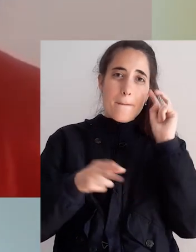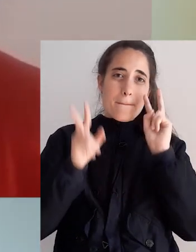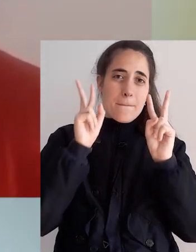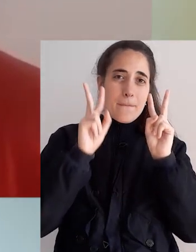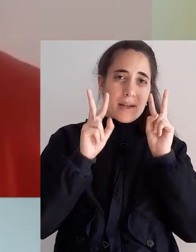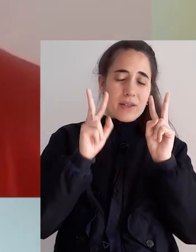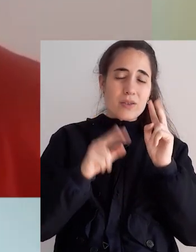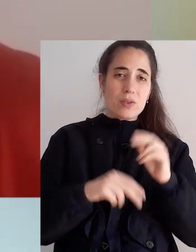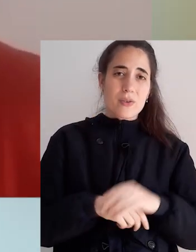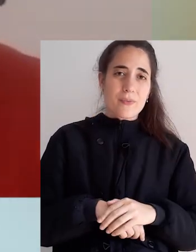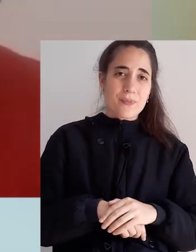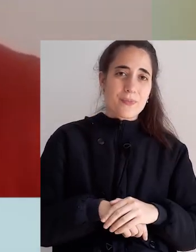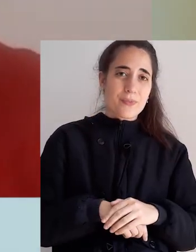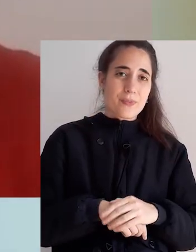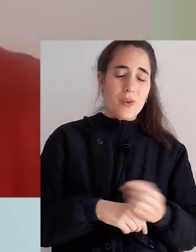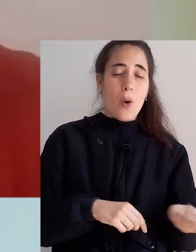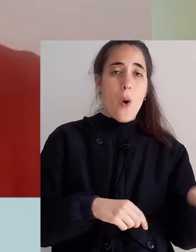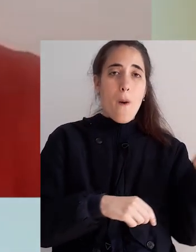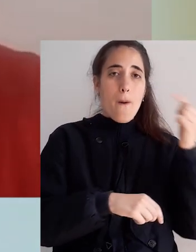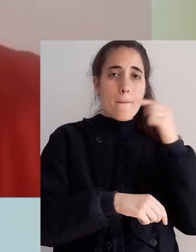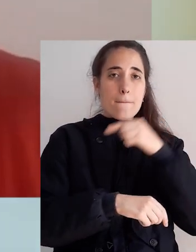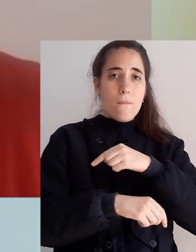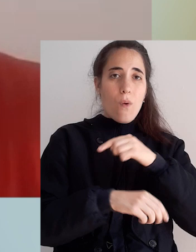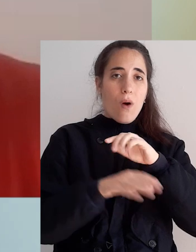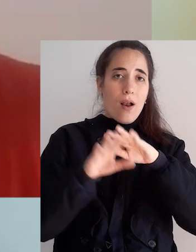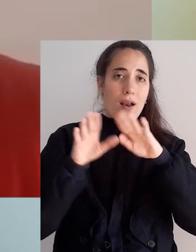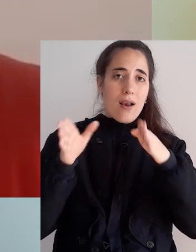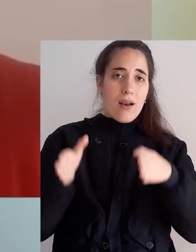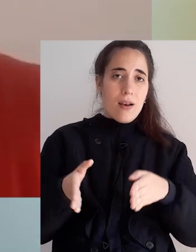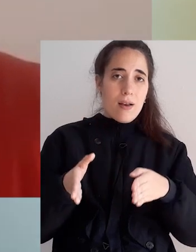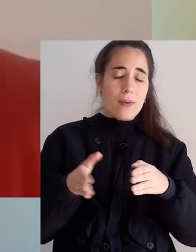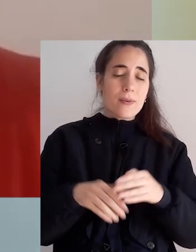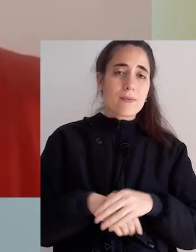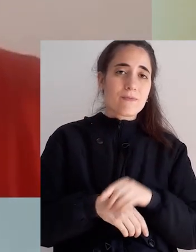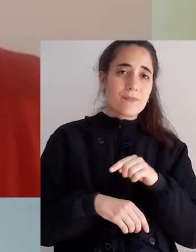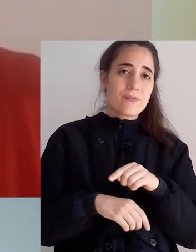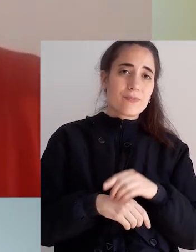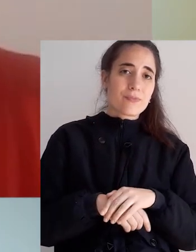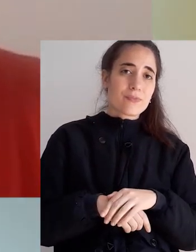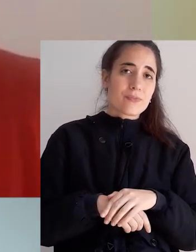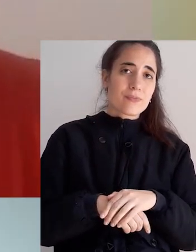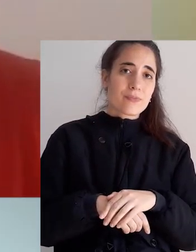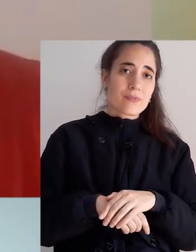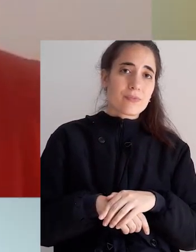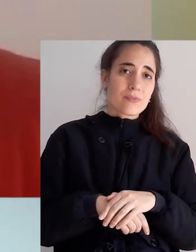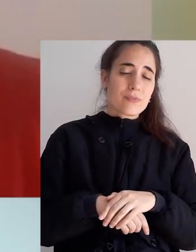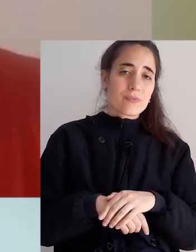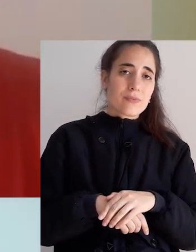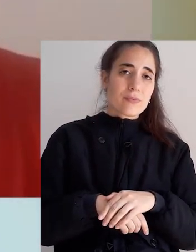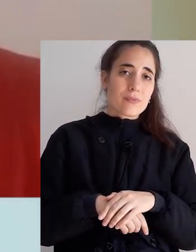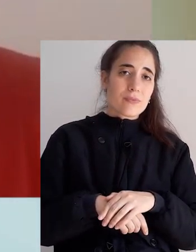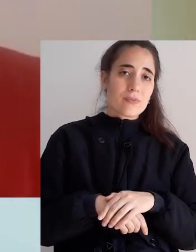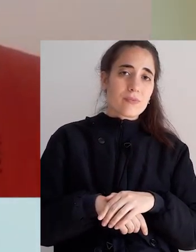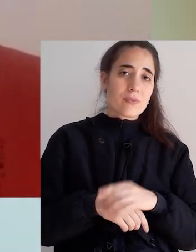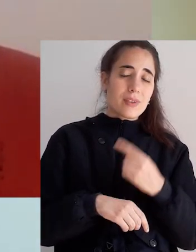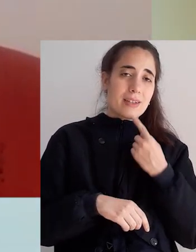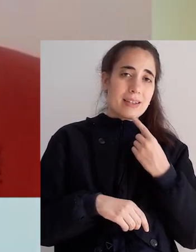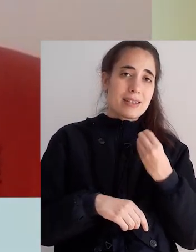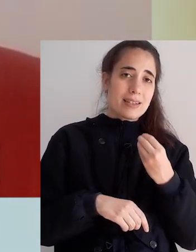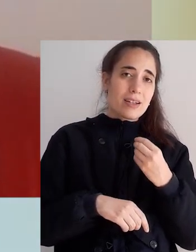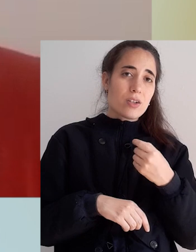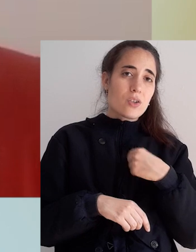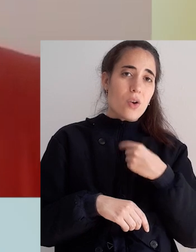les interesa el tema a otra gran cantidad de diputados. Entonces yo diría que en